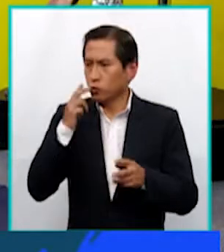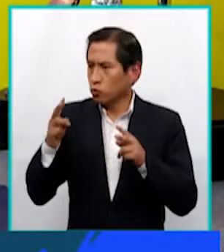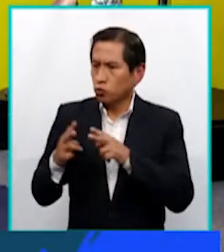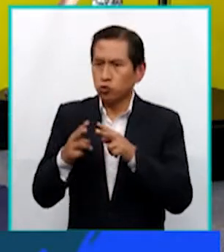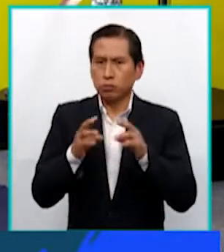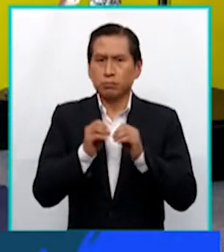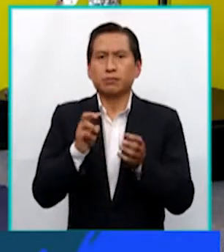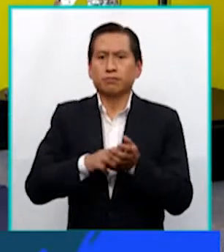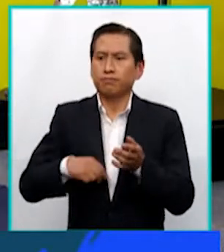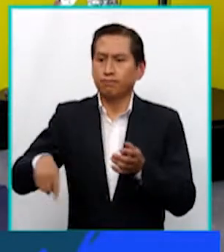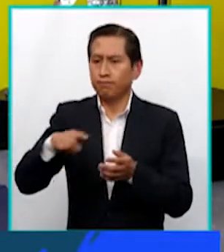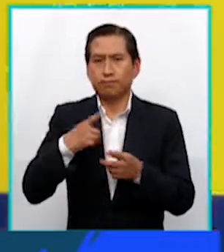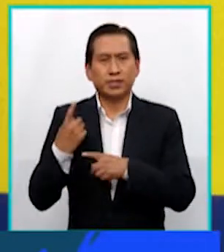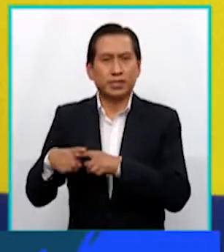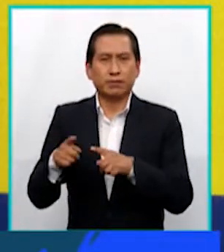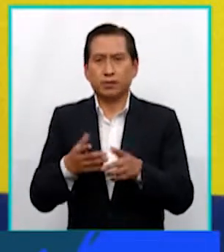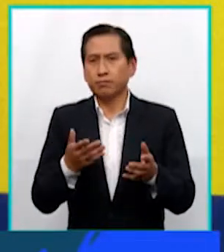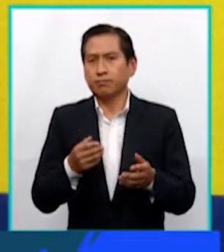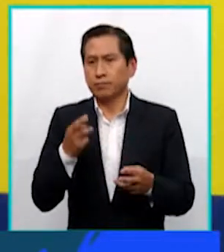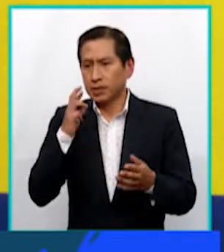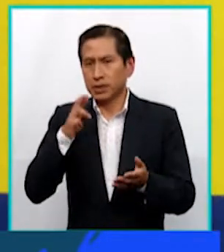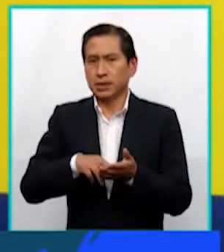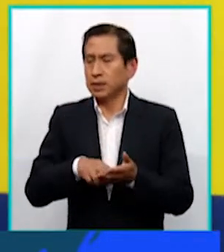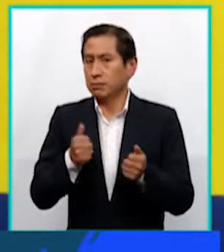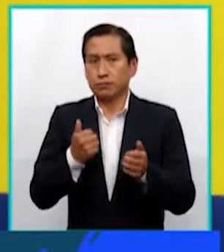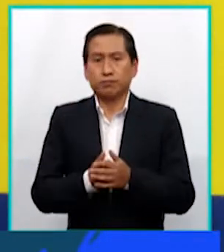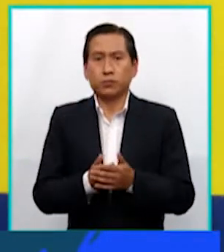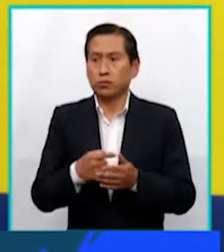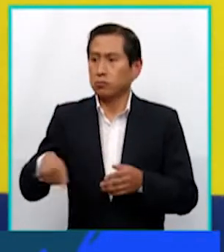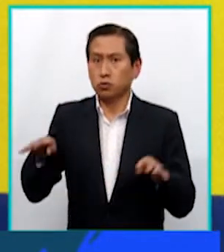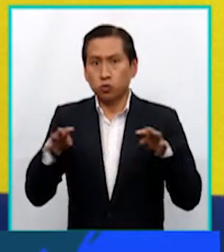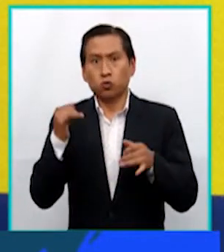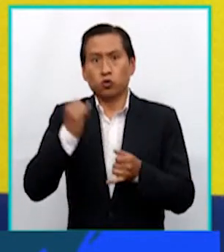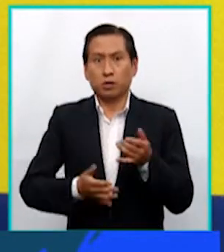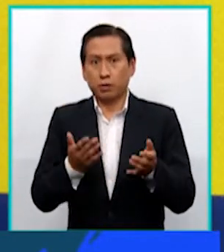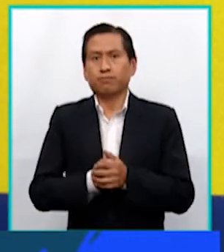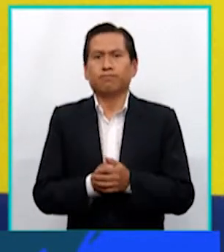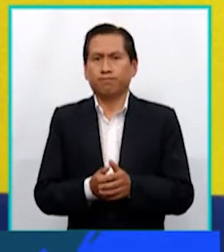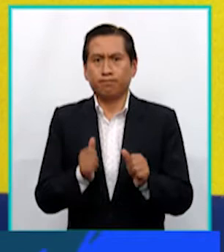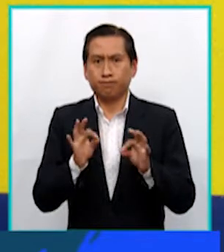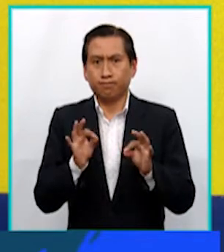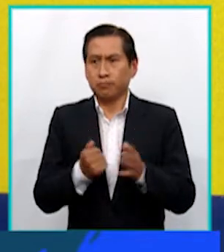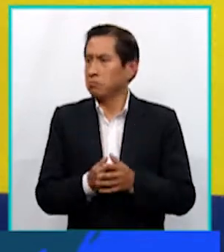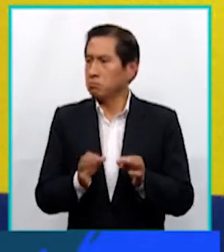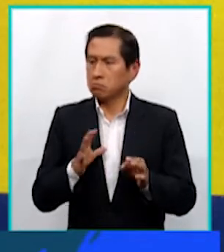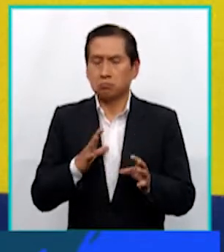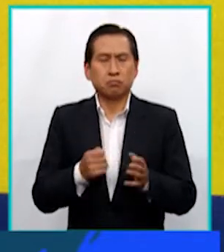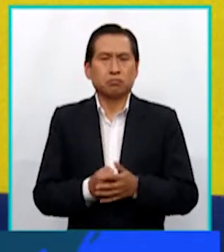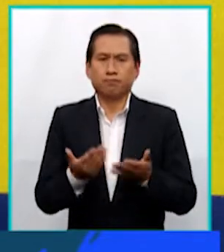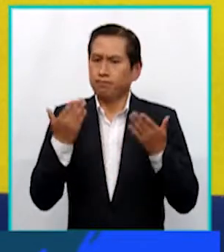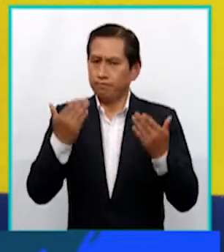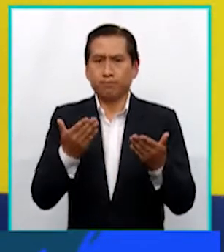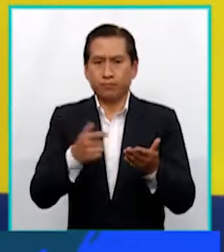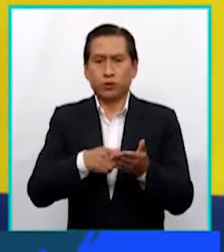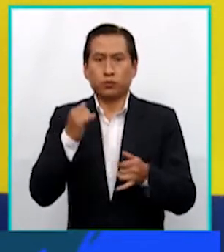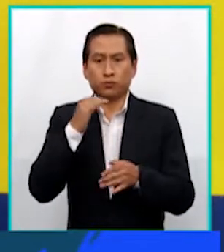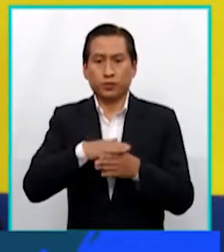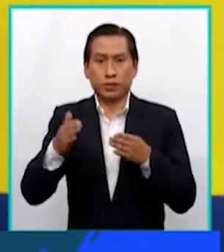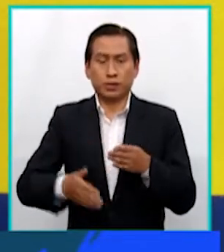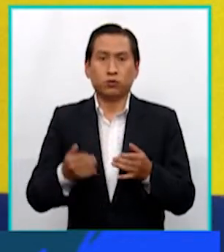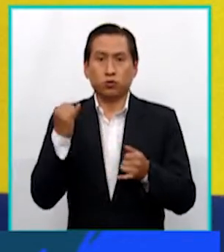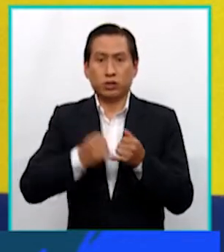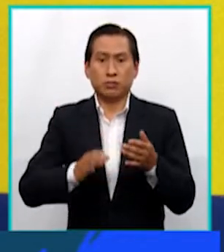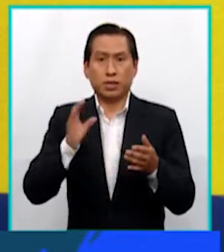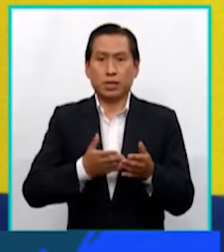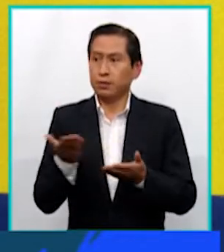eso es conocernos en nuestra diversidad, reconocernos sí. Ahí. Bueno, chicos, el último tema. ¿Les parece? ¿Sí? Bueno, vamos, con ello nos despedimos. Es la